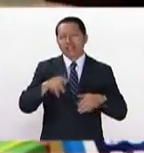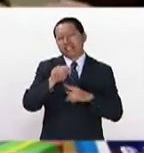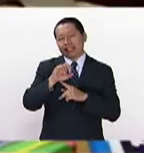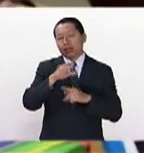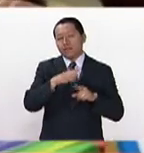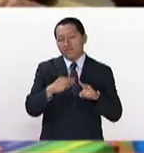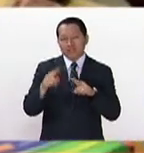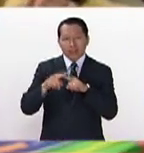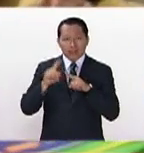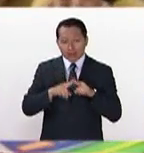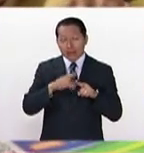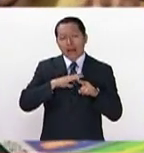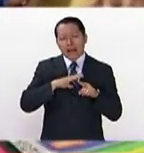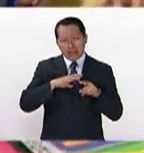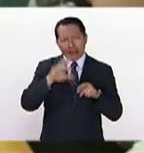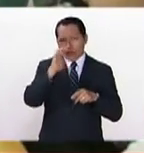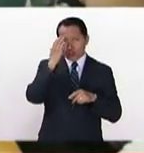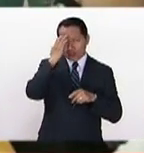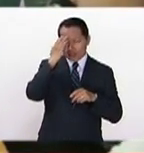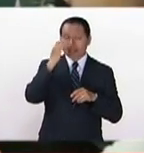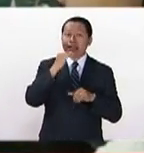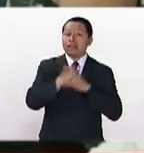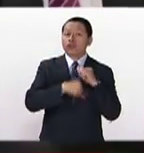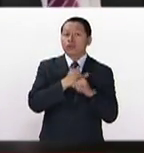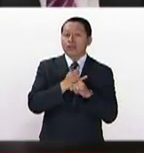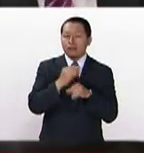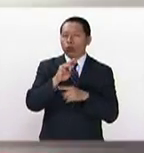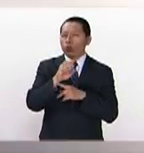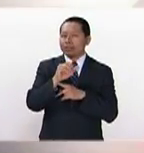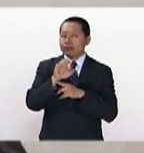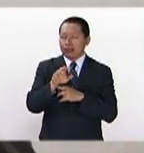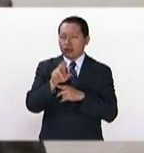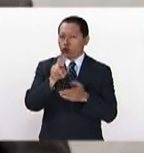fueron reconocidos a nivel internacional con el premio WISIS